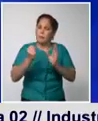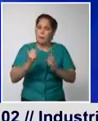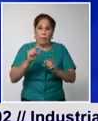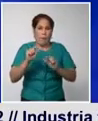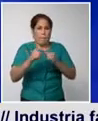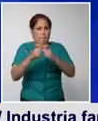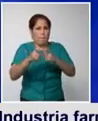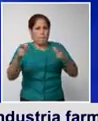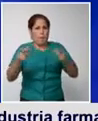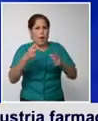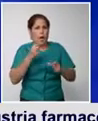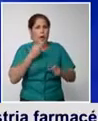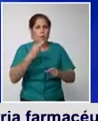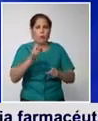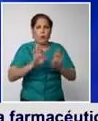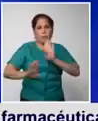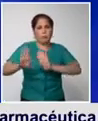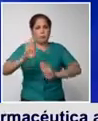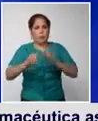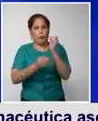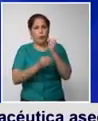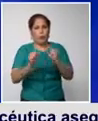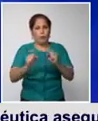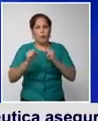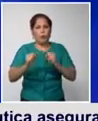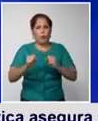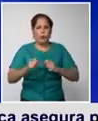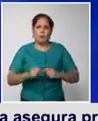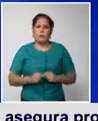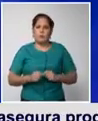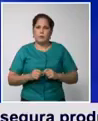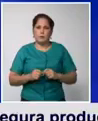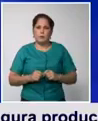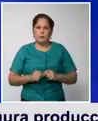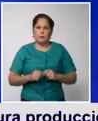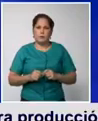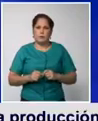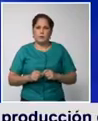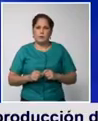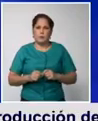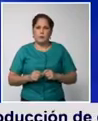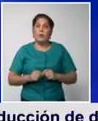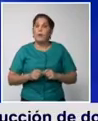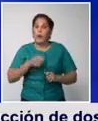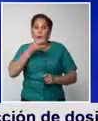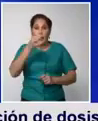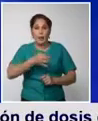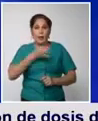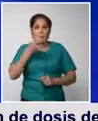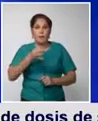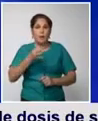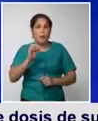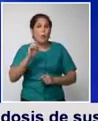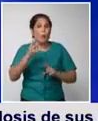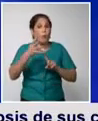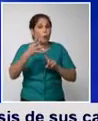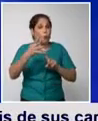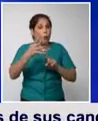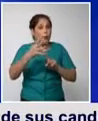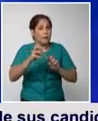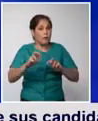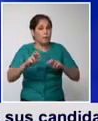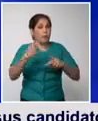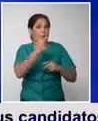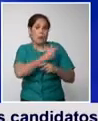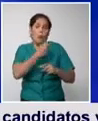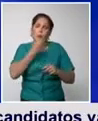la respuesta, potenciar la respuesta que puede disminuir en el tiempo. Estaríamos hablando entonces, doctor, de una cuarta inmunización.